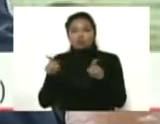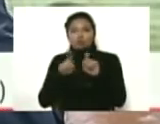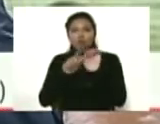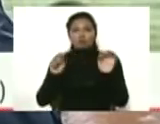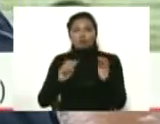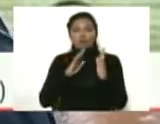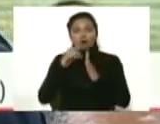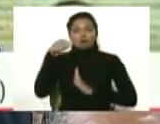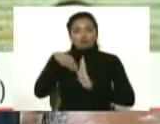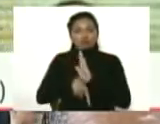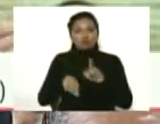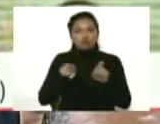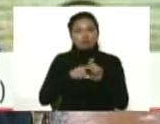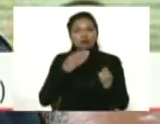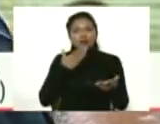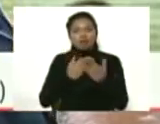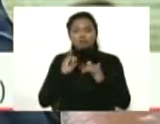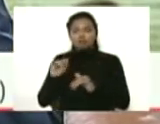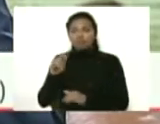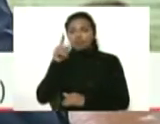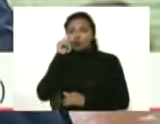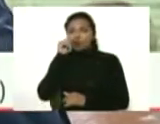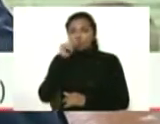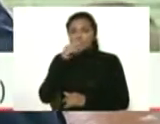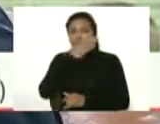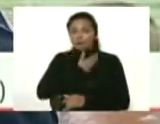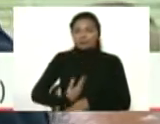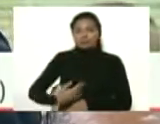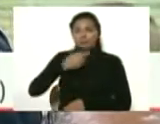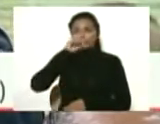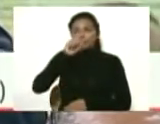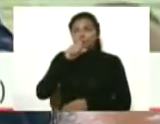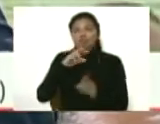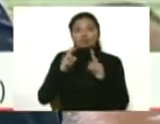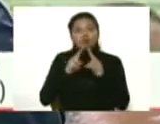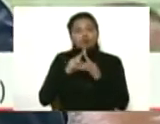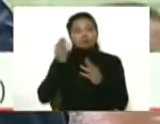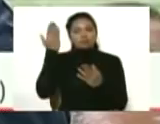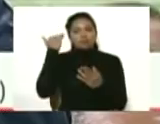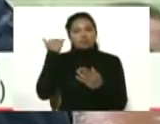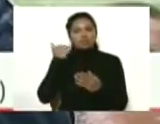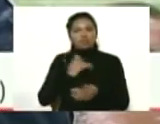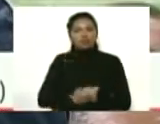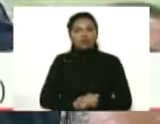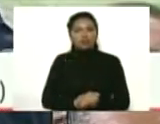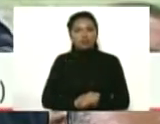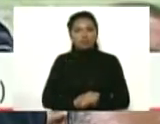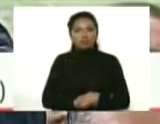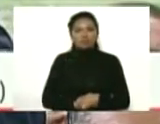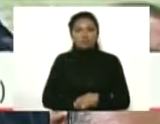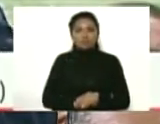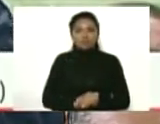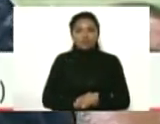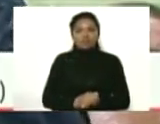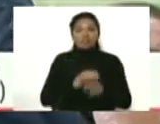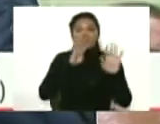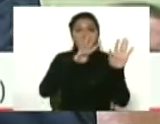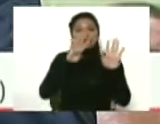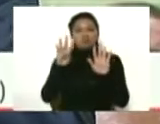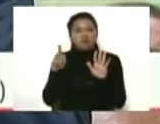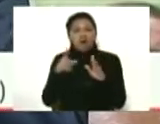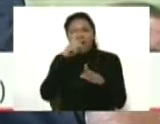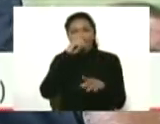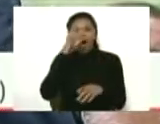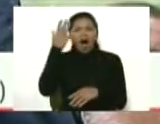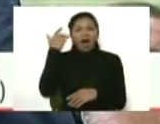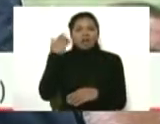con esta profundización, gracias a usted, y de verdad yo, que usted me conoce a mí desde 1999, cuando estábamos en